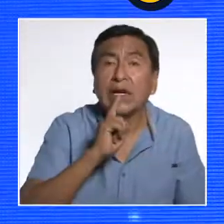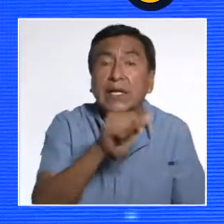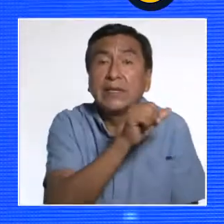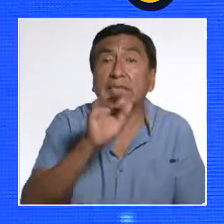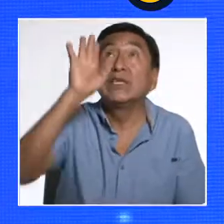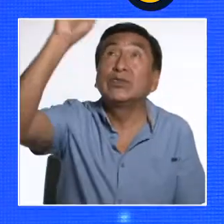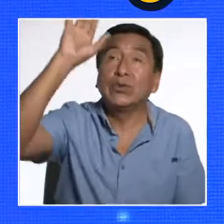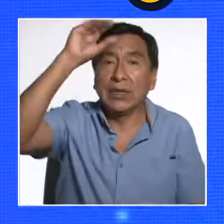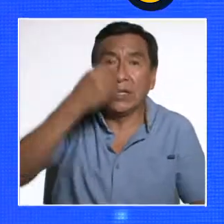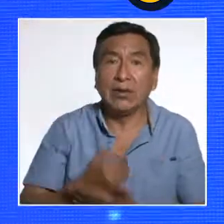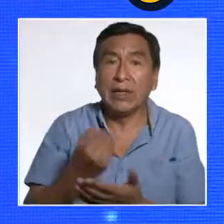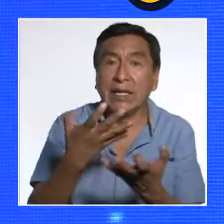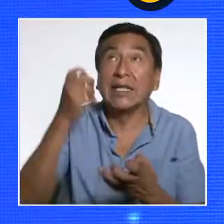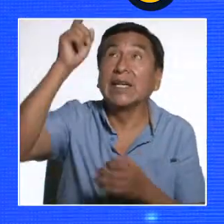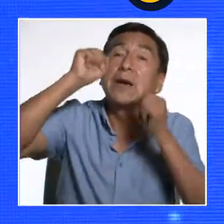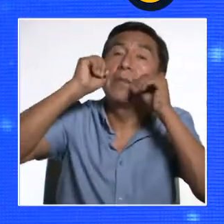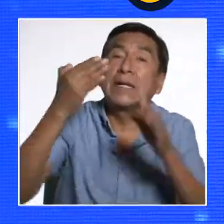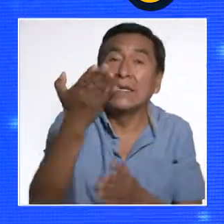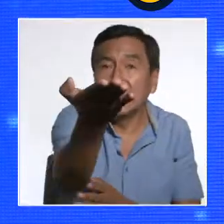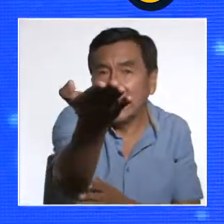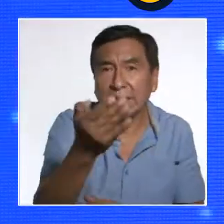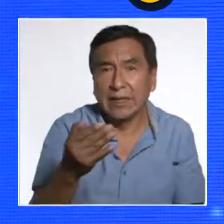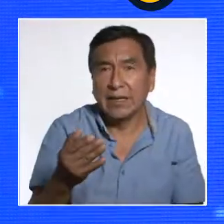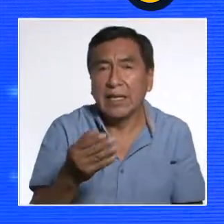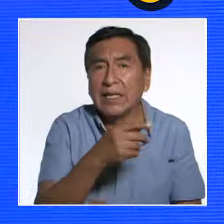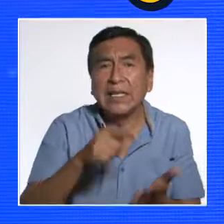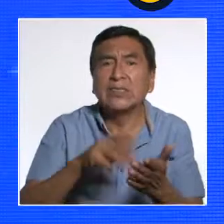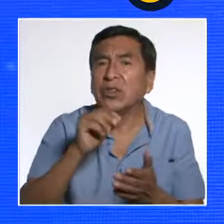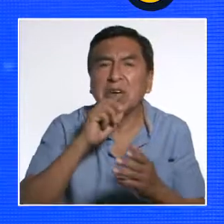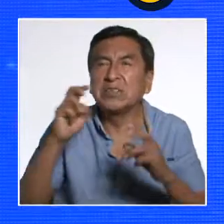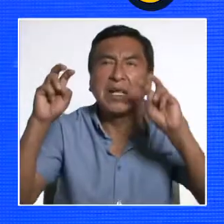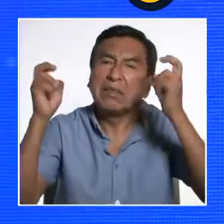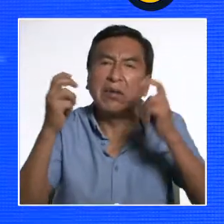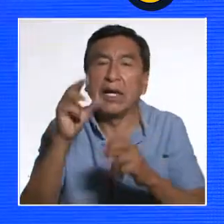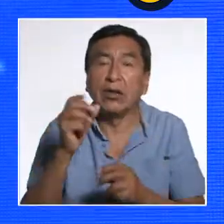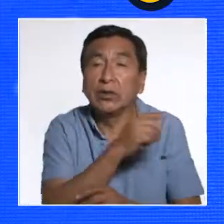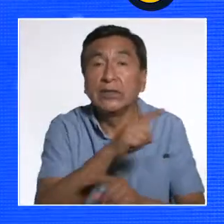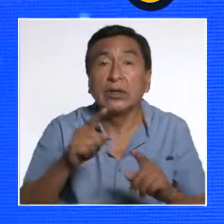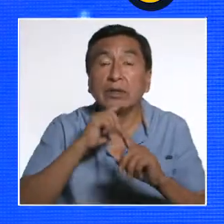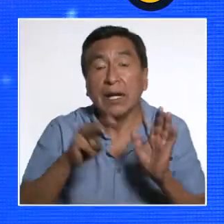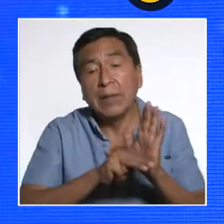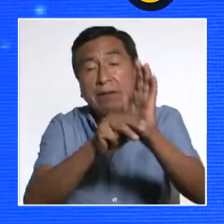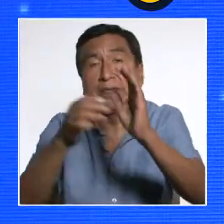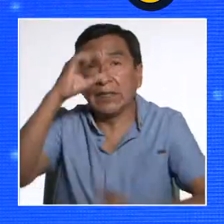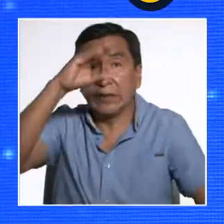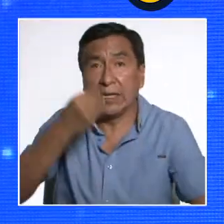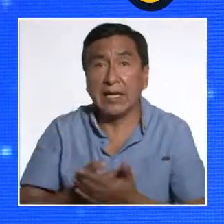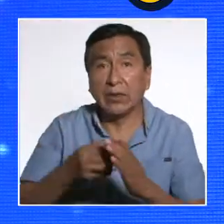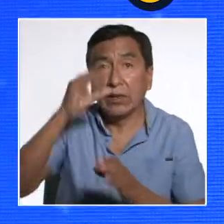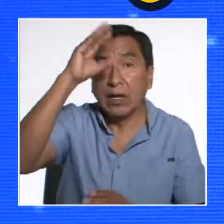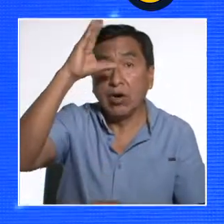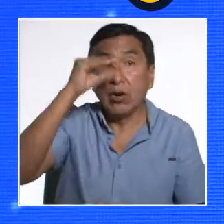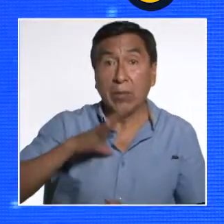a bendecirte. Y eso no es ninguna teoría. Y eso tiene que ver con la manifestación del Hijo del Hombre en medio de